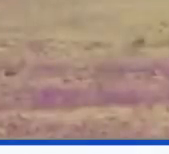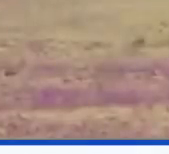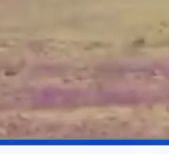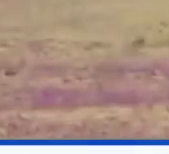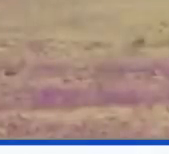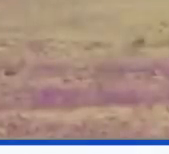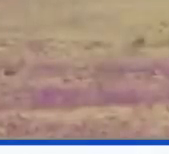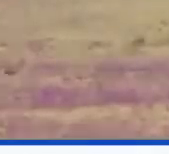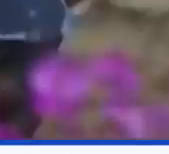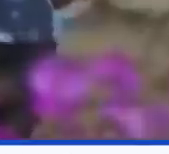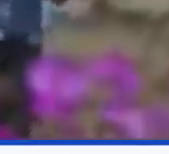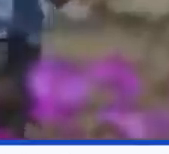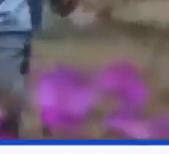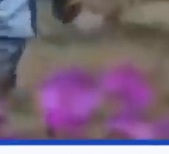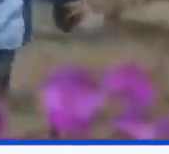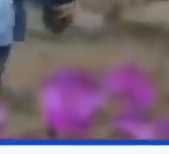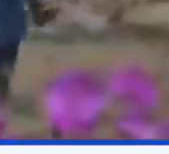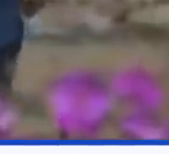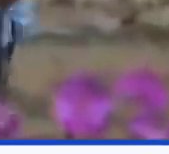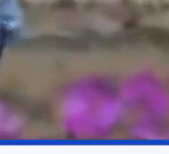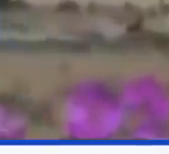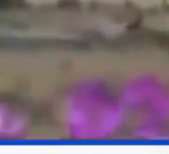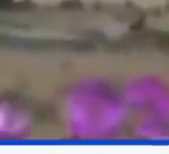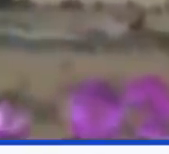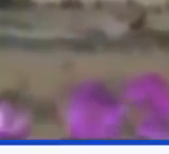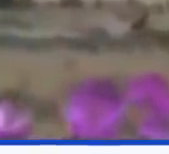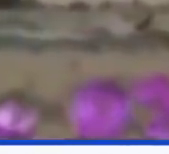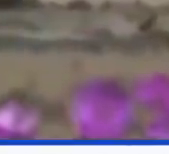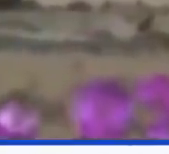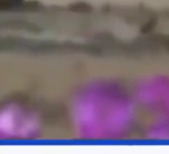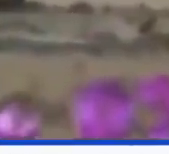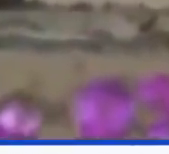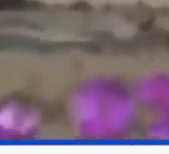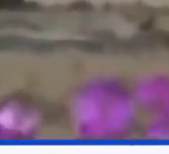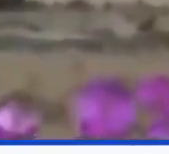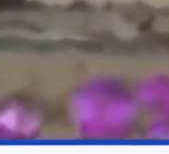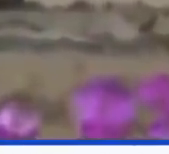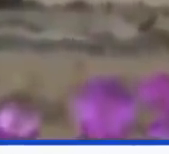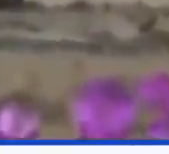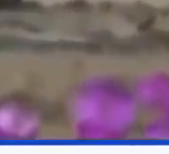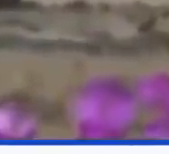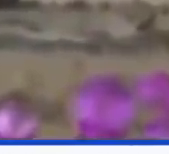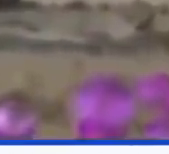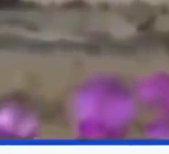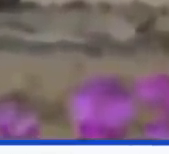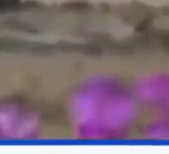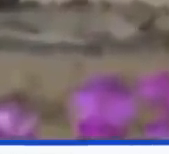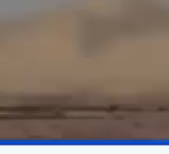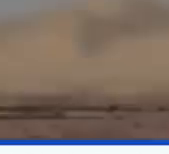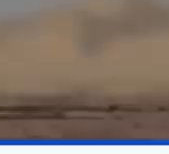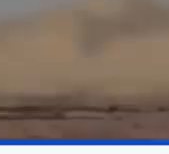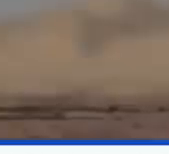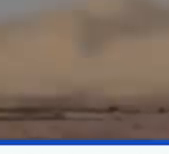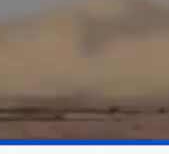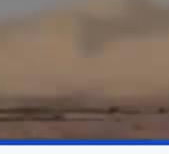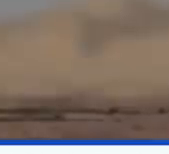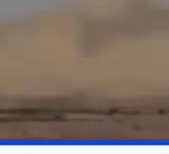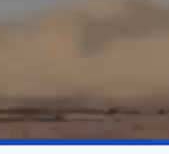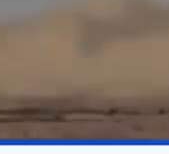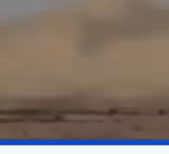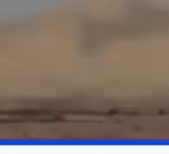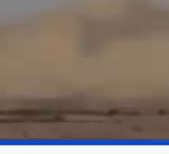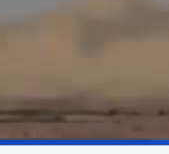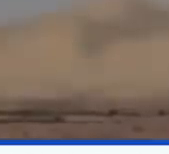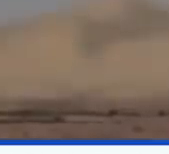ausencia de heladas y precipitaciones durante un largo período ello hace que las semillas que se ocultan bajo la tierra se duerman